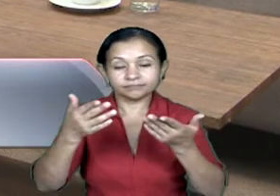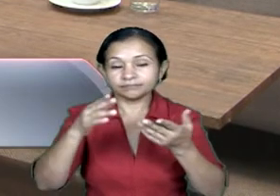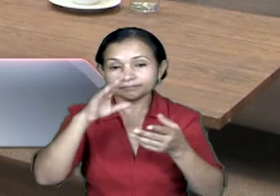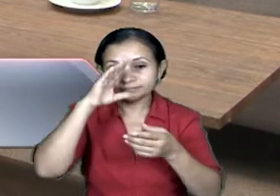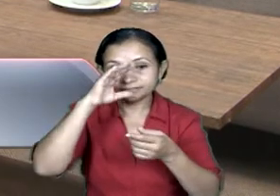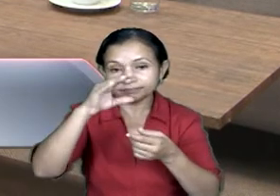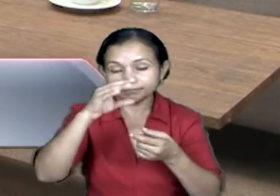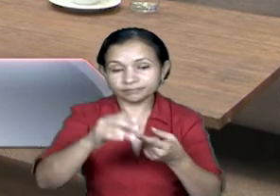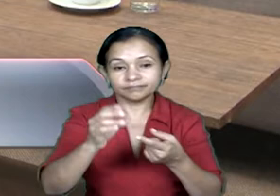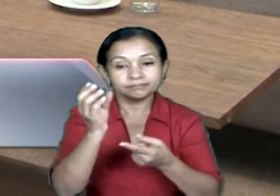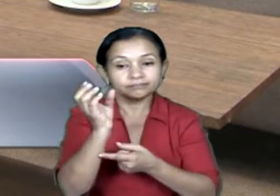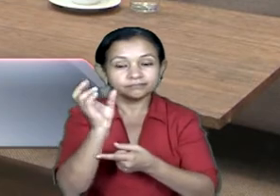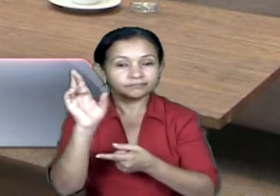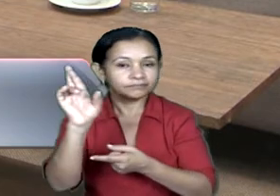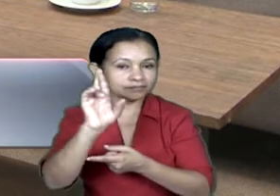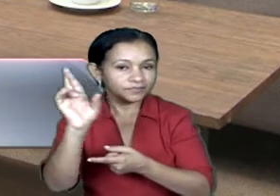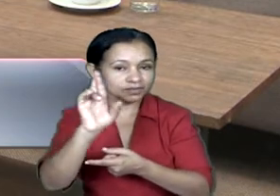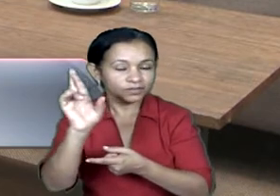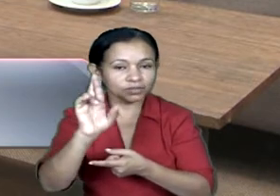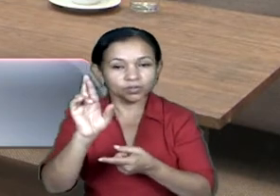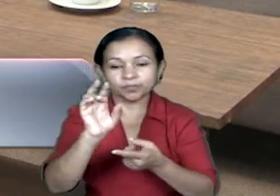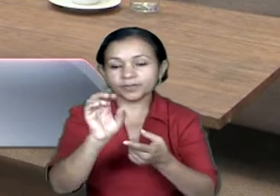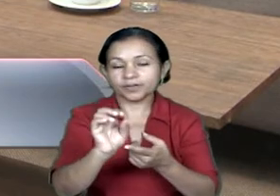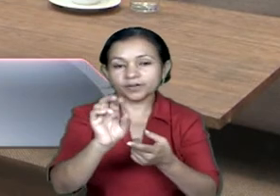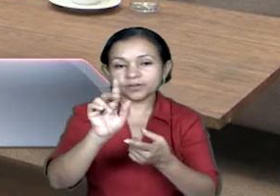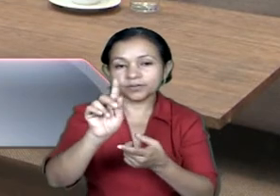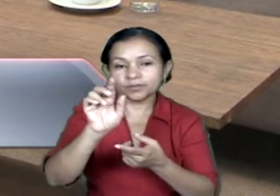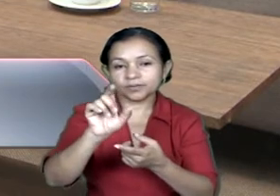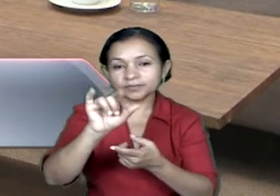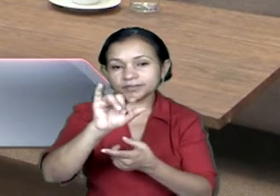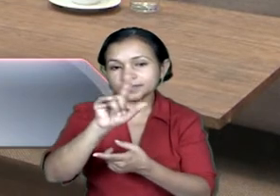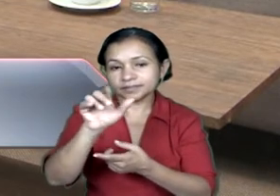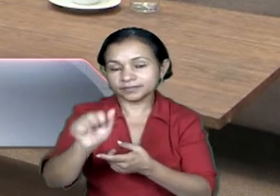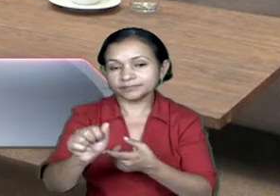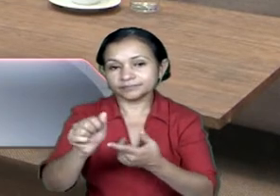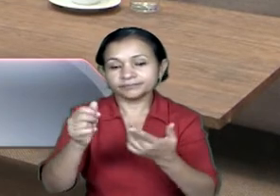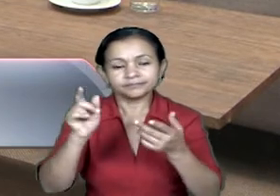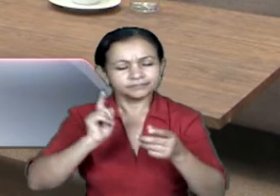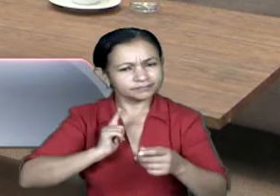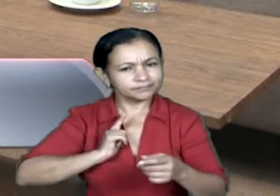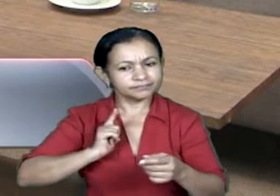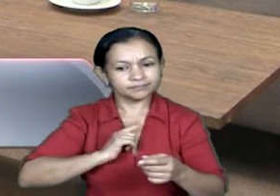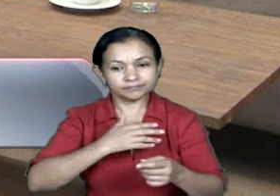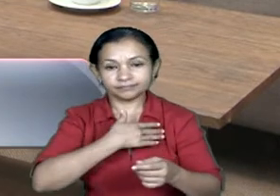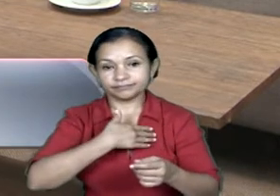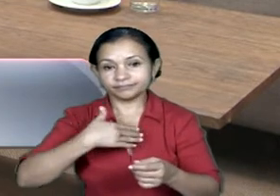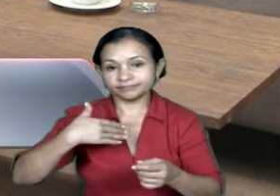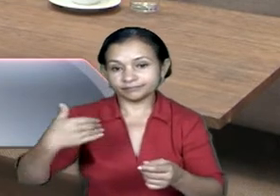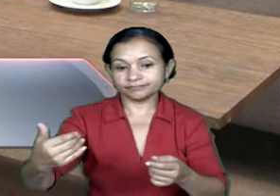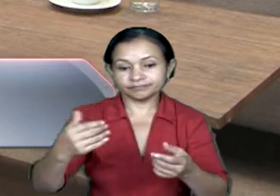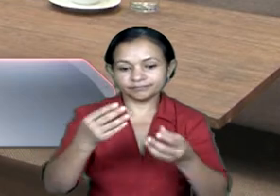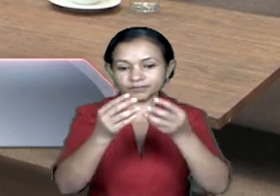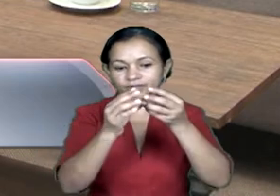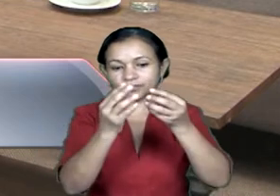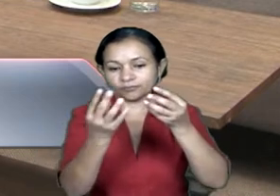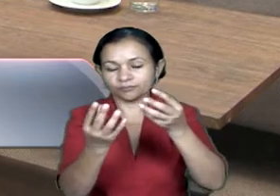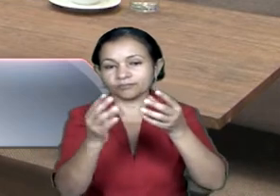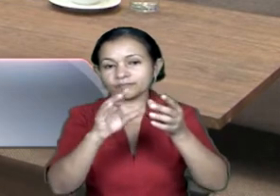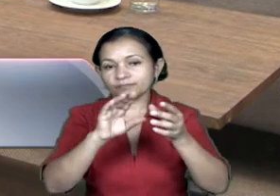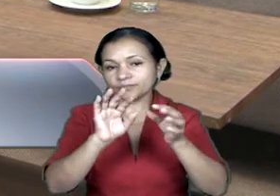como tomate, hortalizas, ¿no? Para que tenga mejor resultado, más